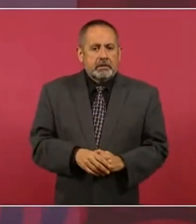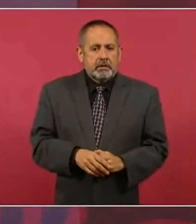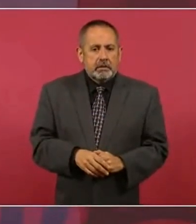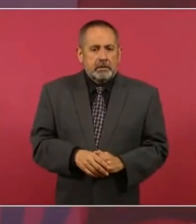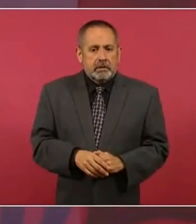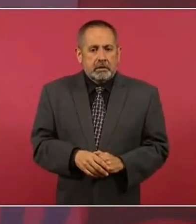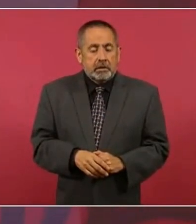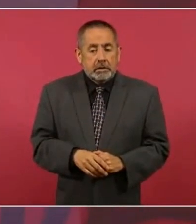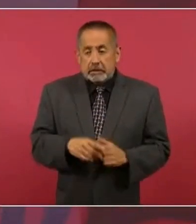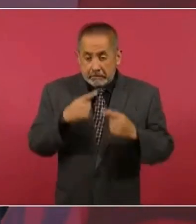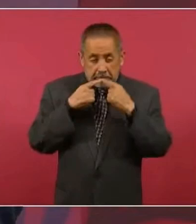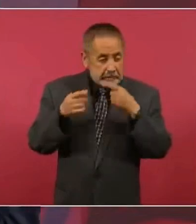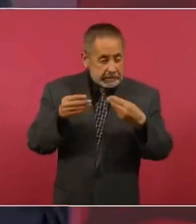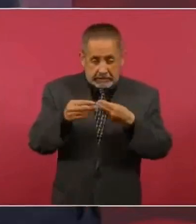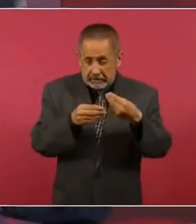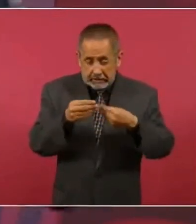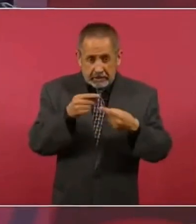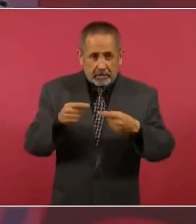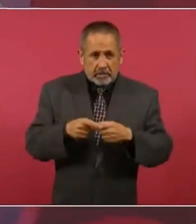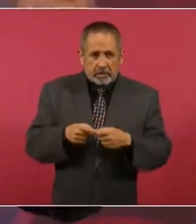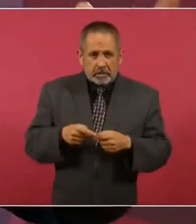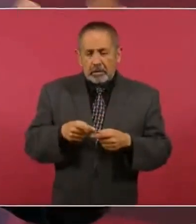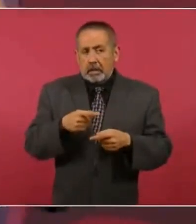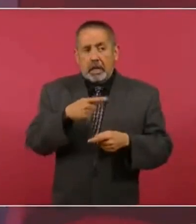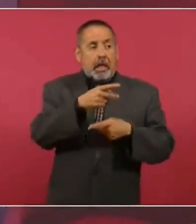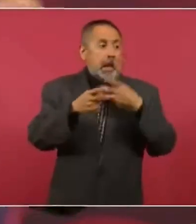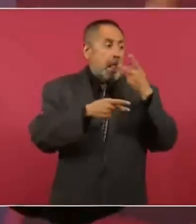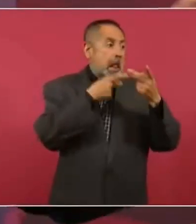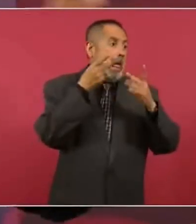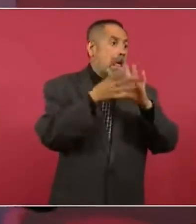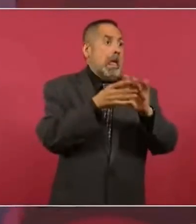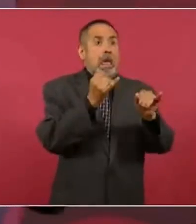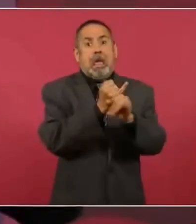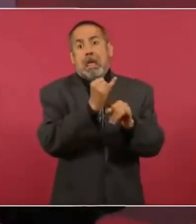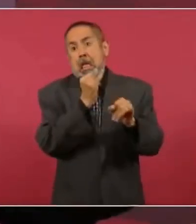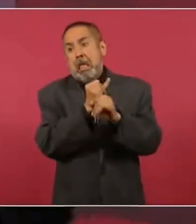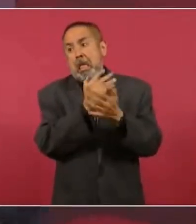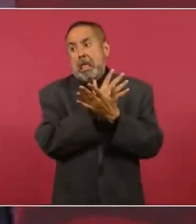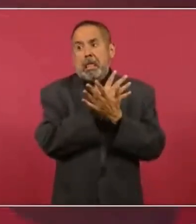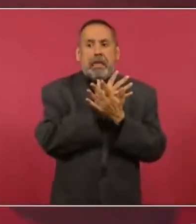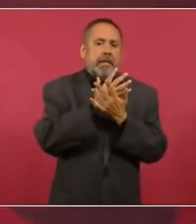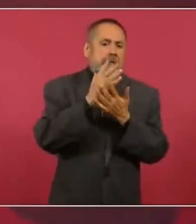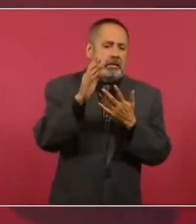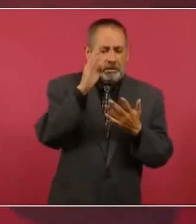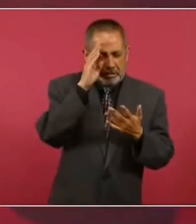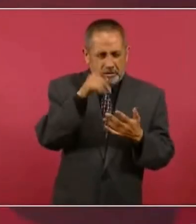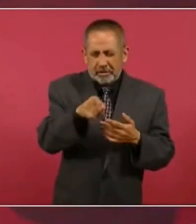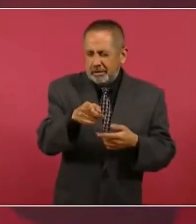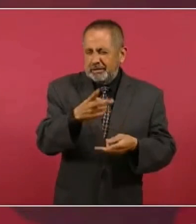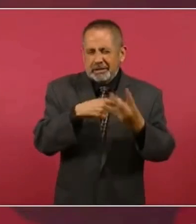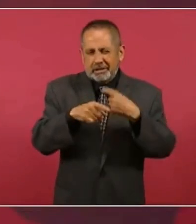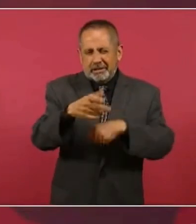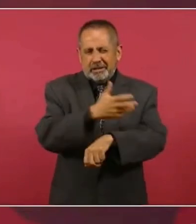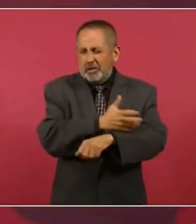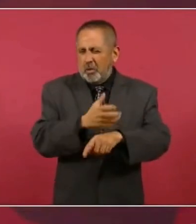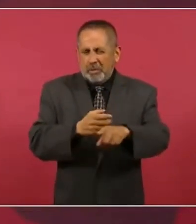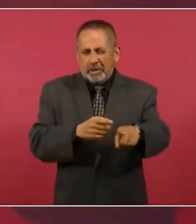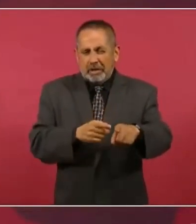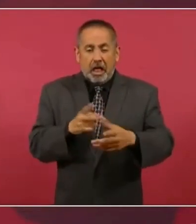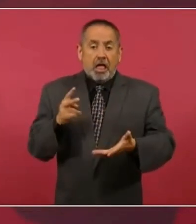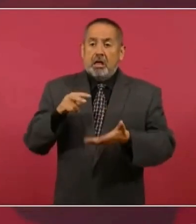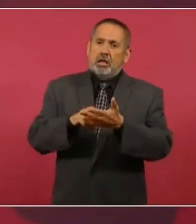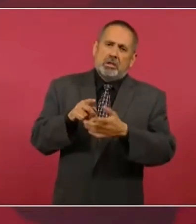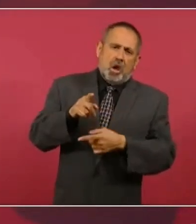cuando se genera esa polémica, empiezan en las redes, ¿no? Porque vino una compañera a